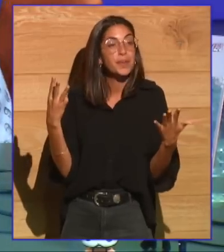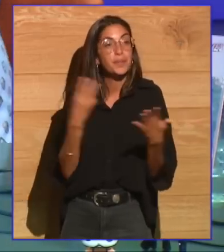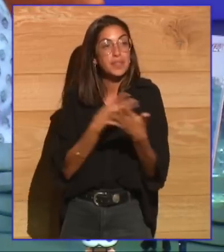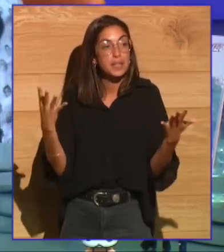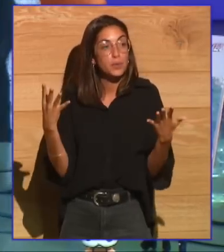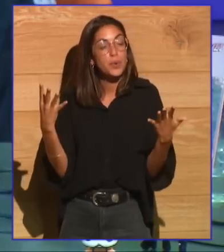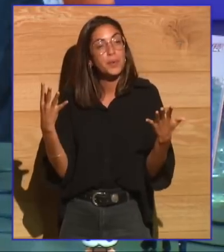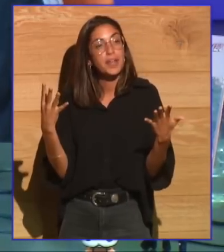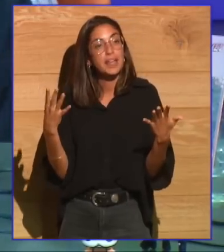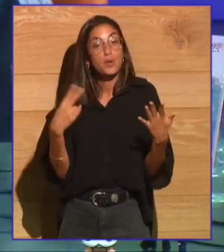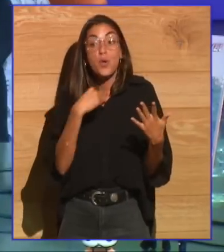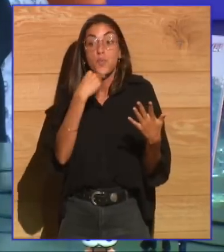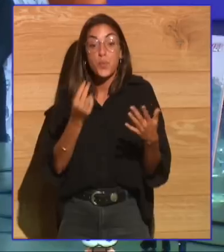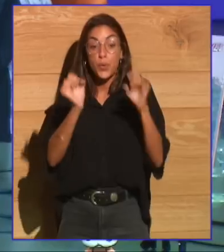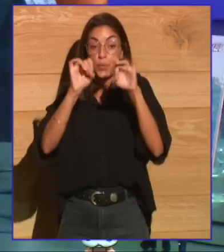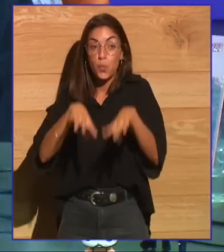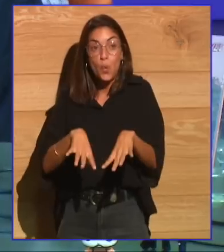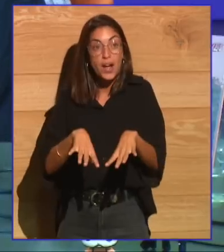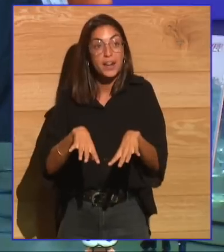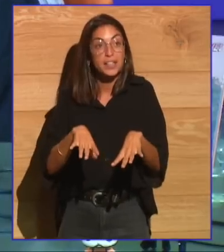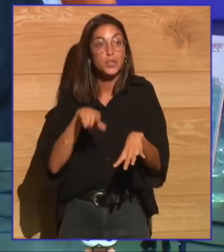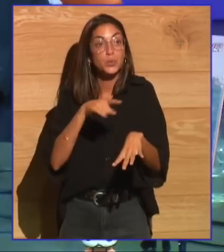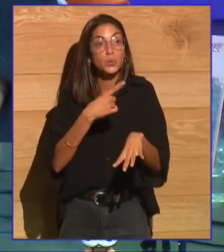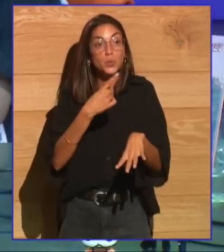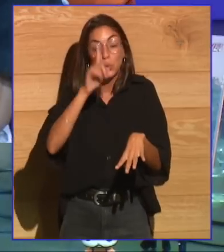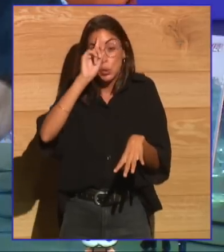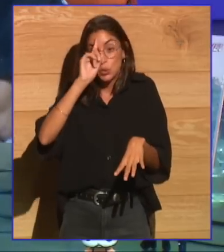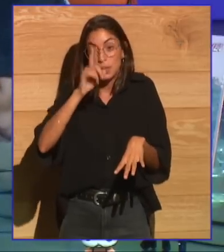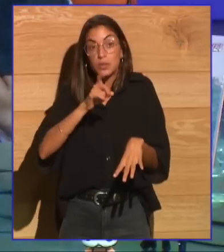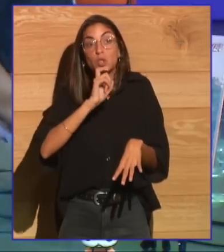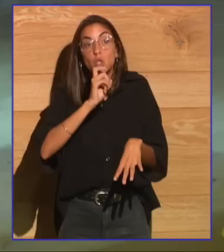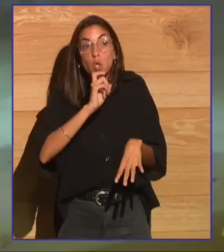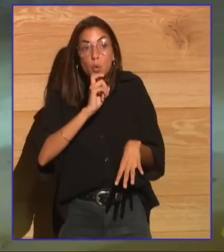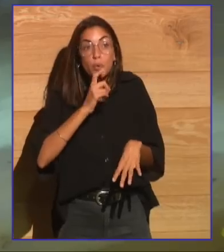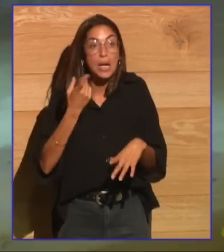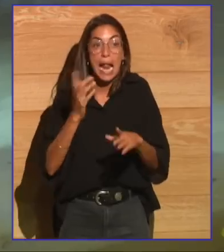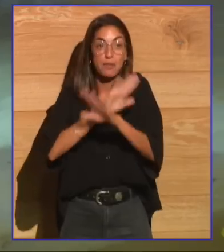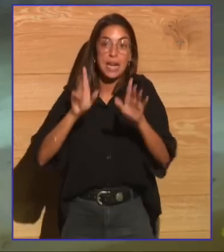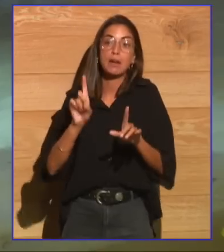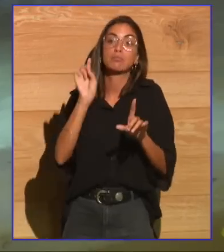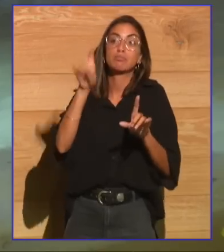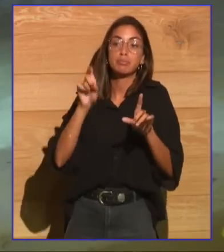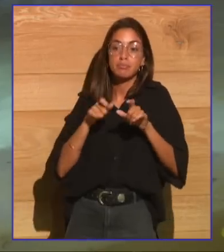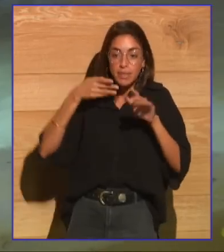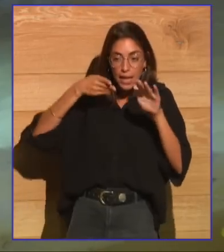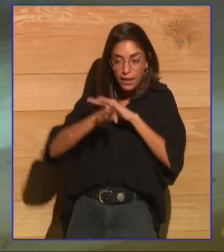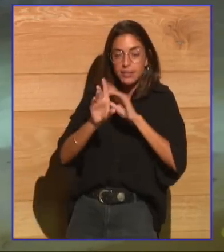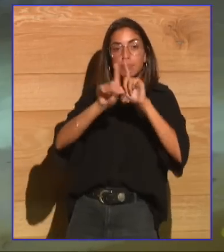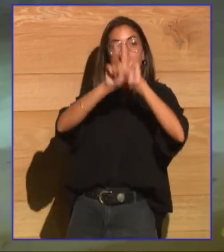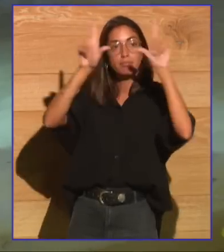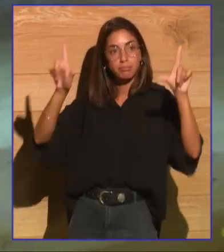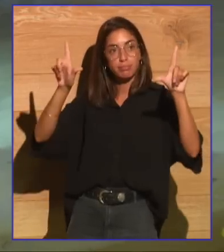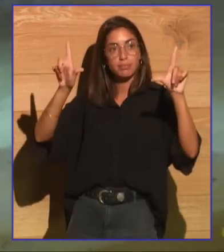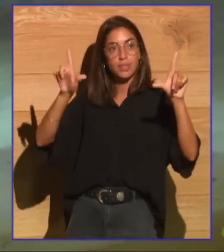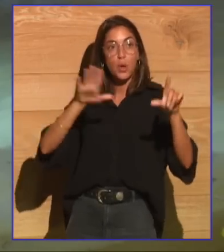con esa voz y tú no se sea muy bien como probable por accidente pincha salimos porque